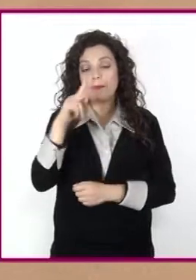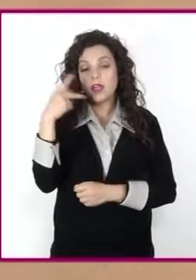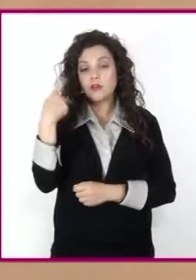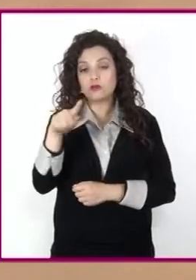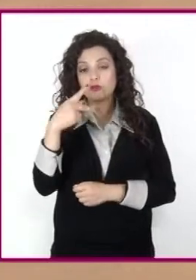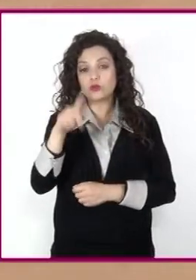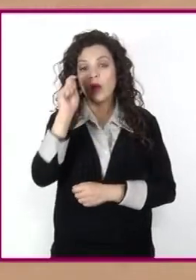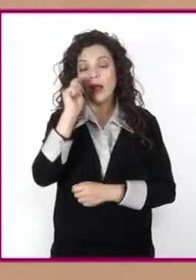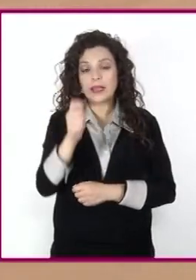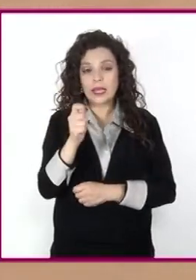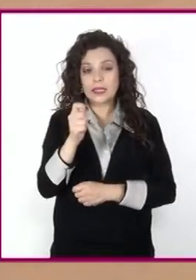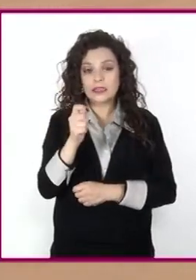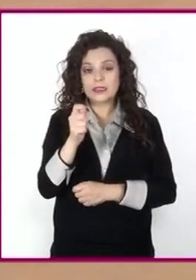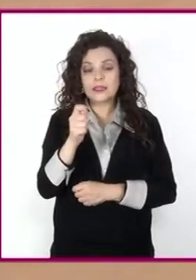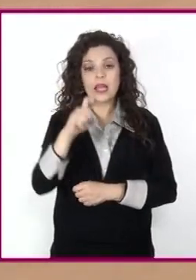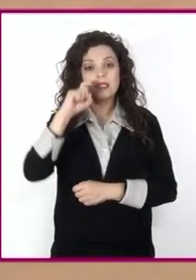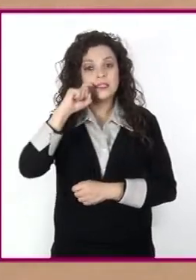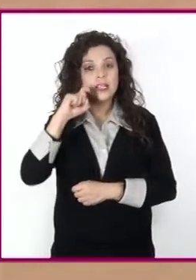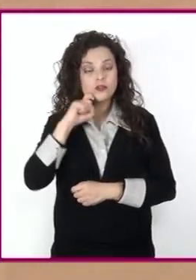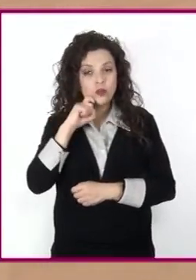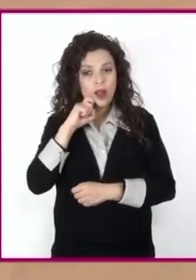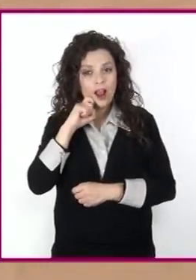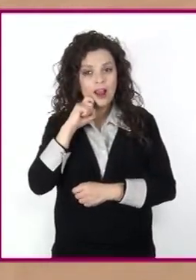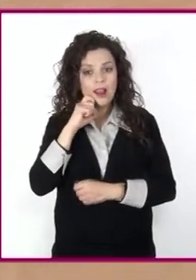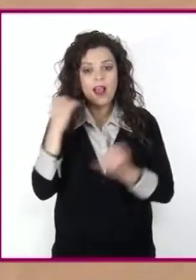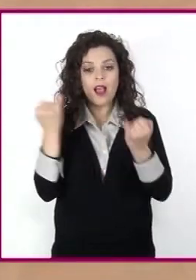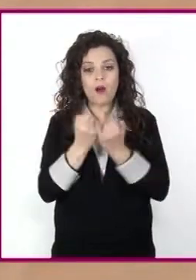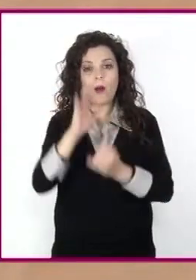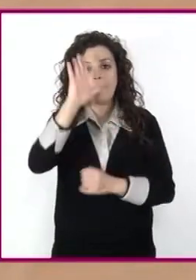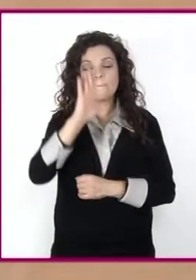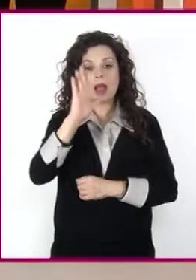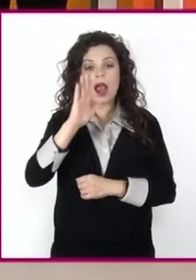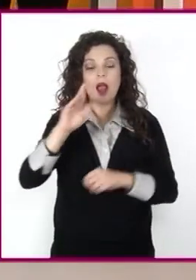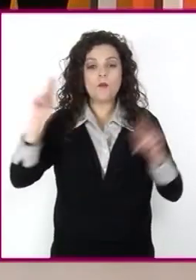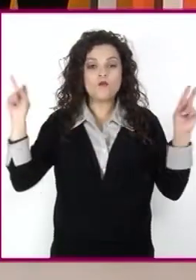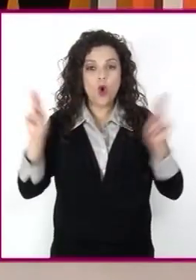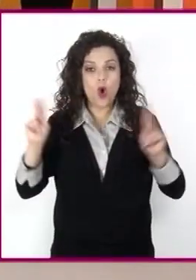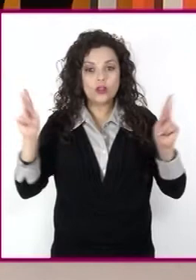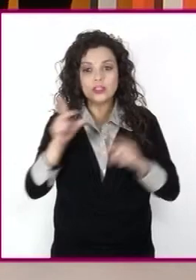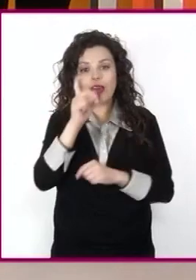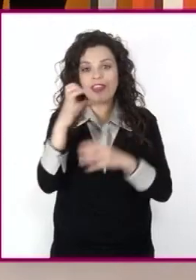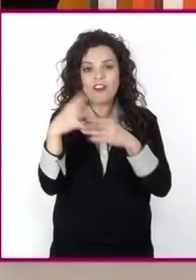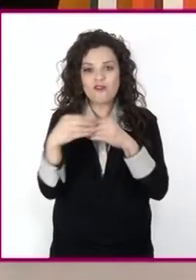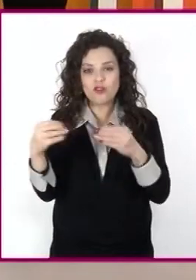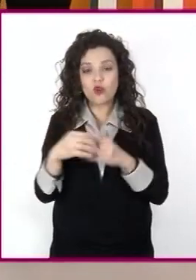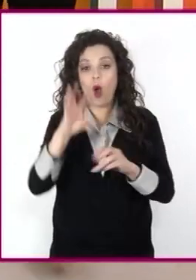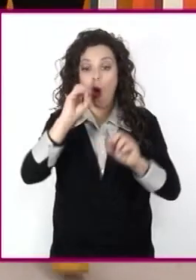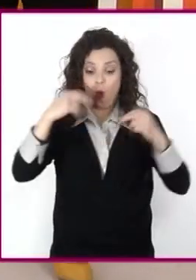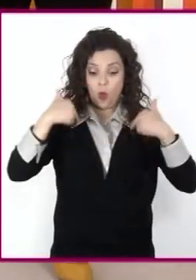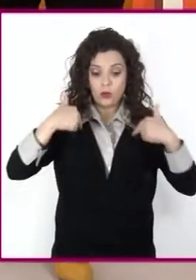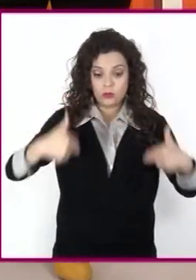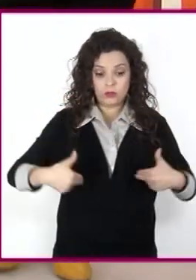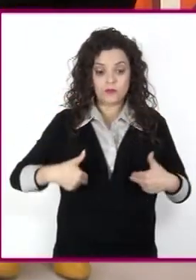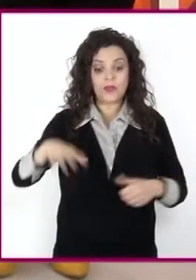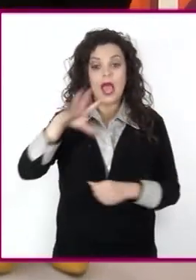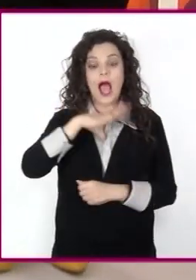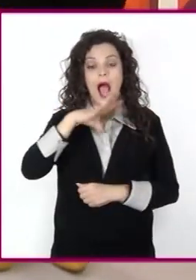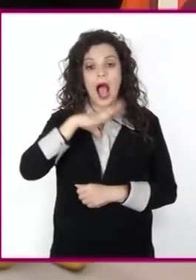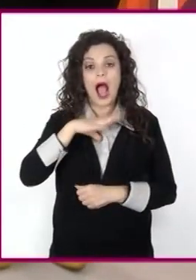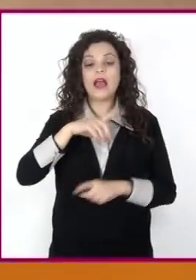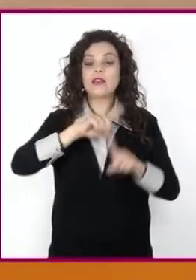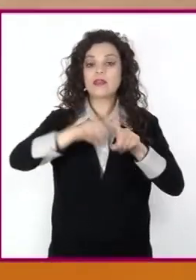de reproducción sexual, como en el caso de la mosca, de la fruta o la especie humana, existen cromosomas